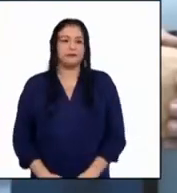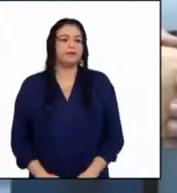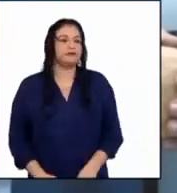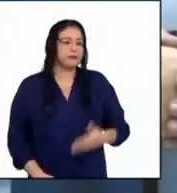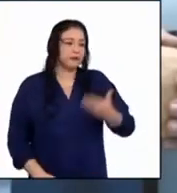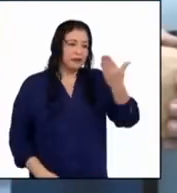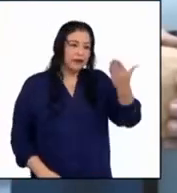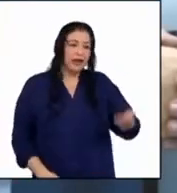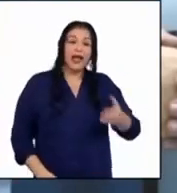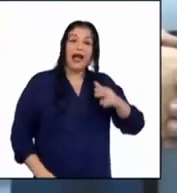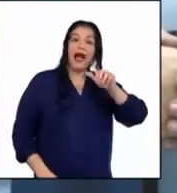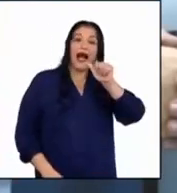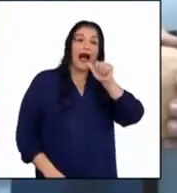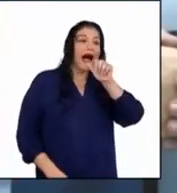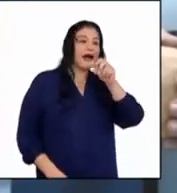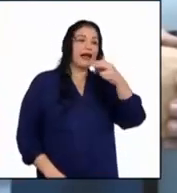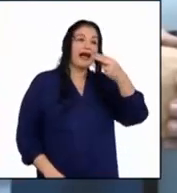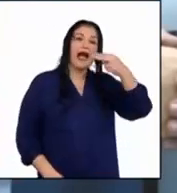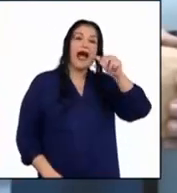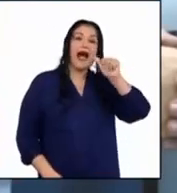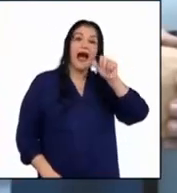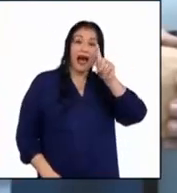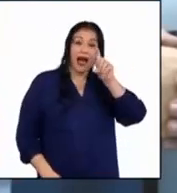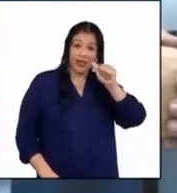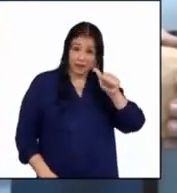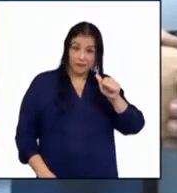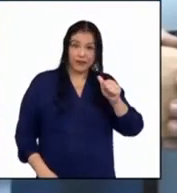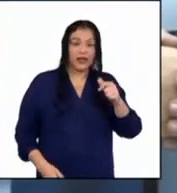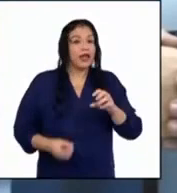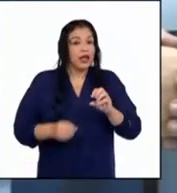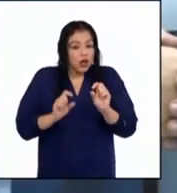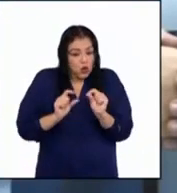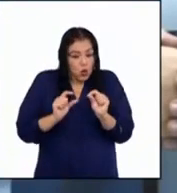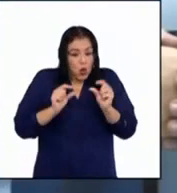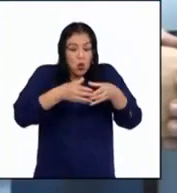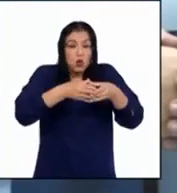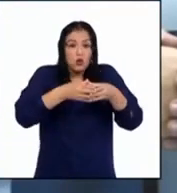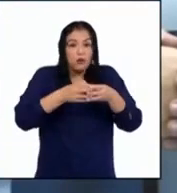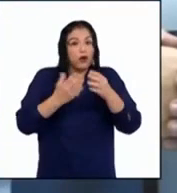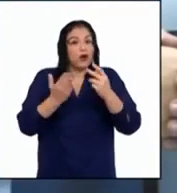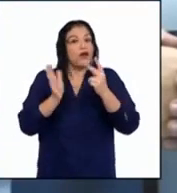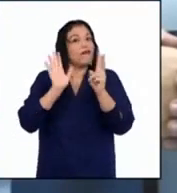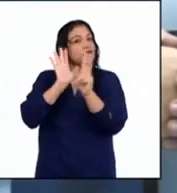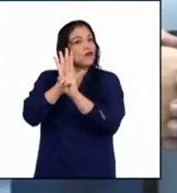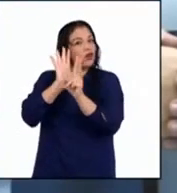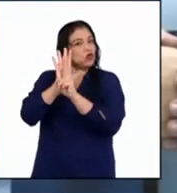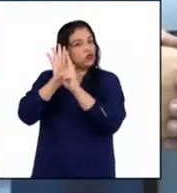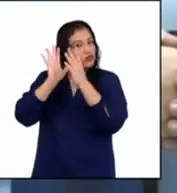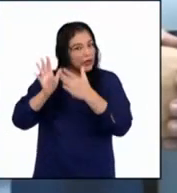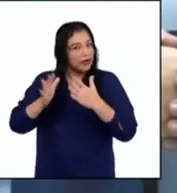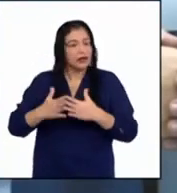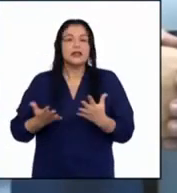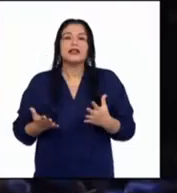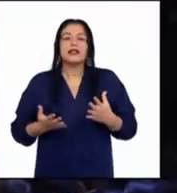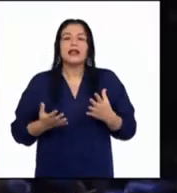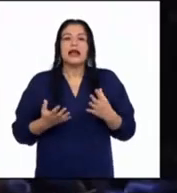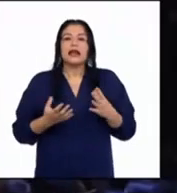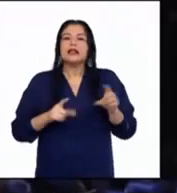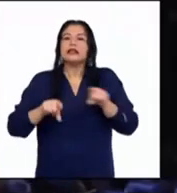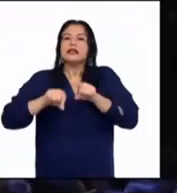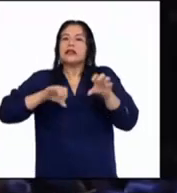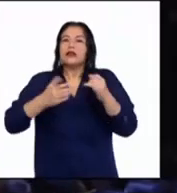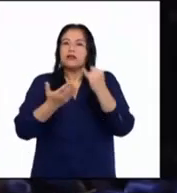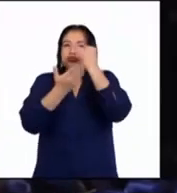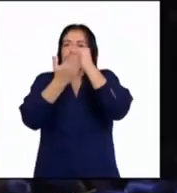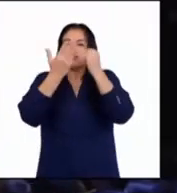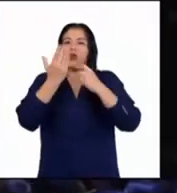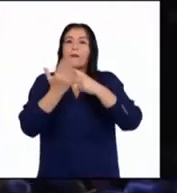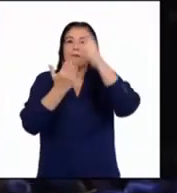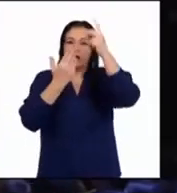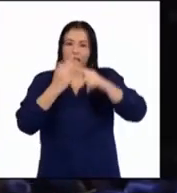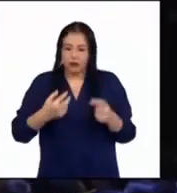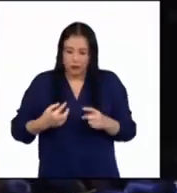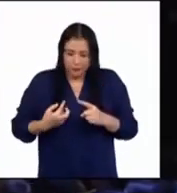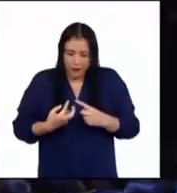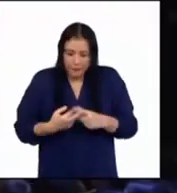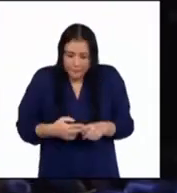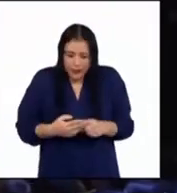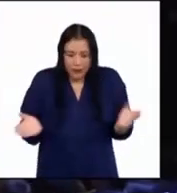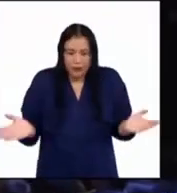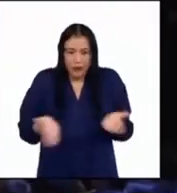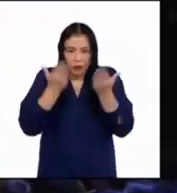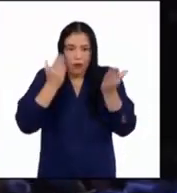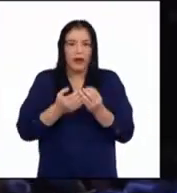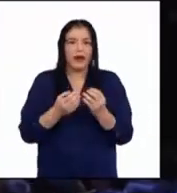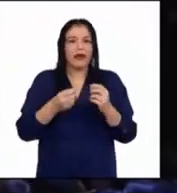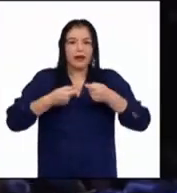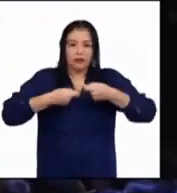Ada y un equipo de voluntarias formularon un proyecto para promover el tejido a mano. Inicialmente lo que